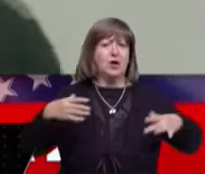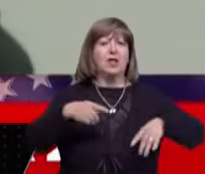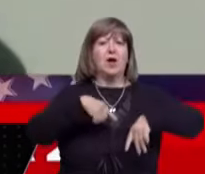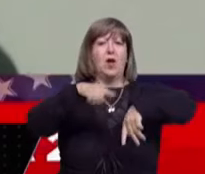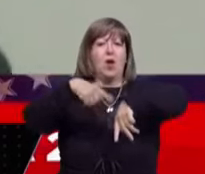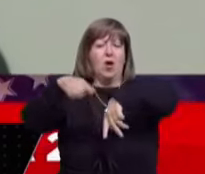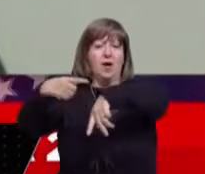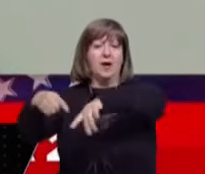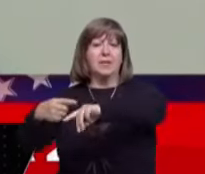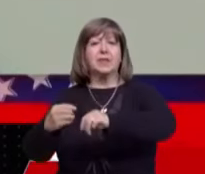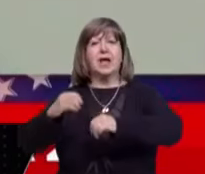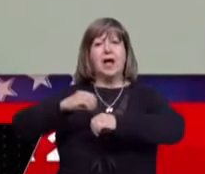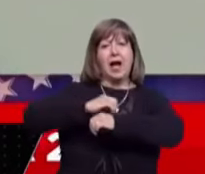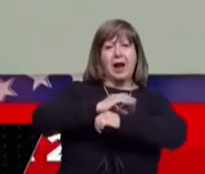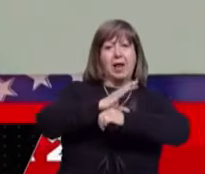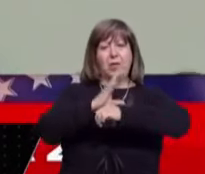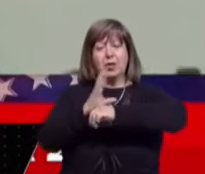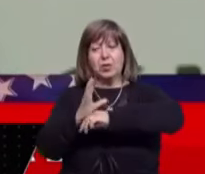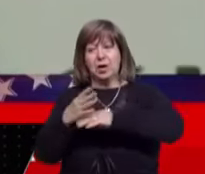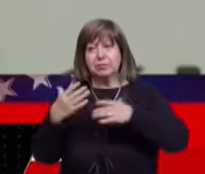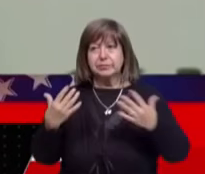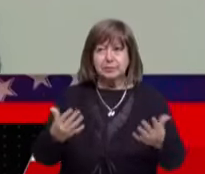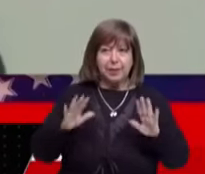y nos despedimos en la madrugada.